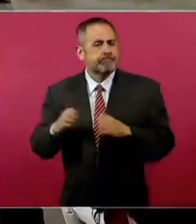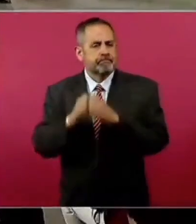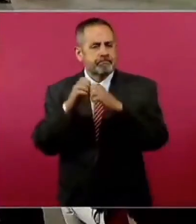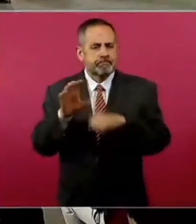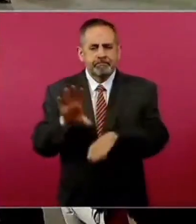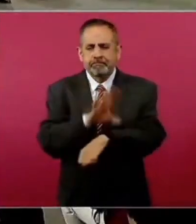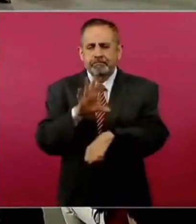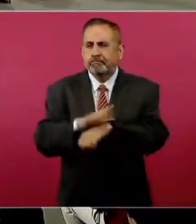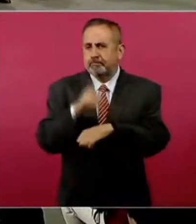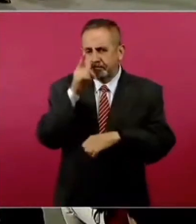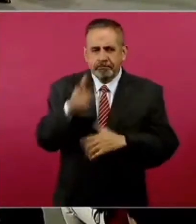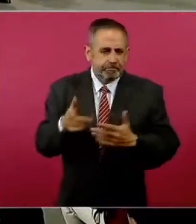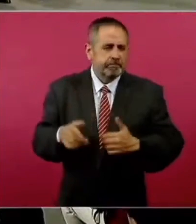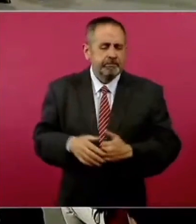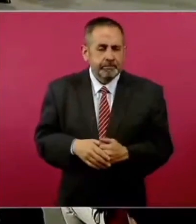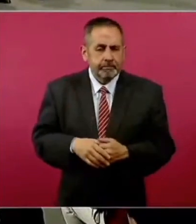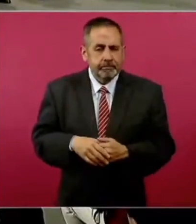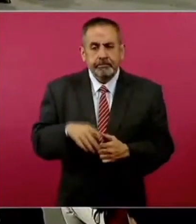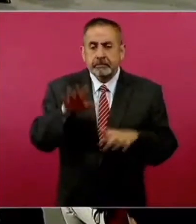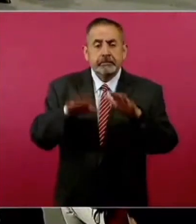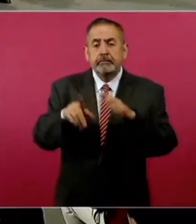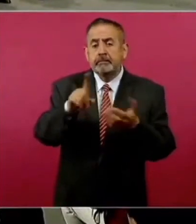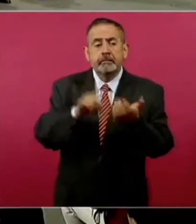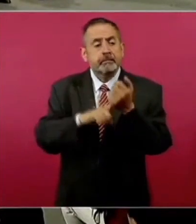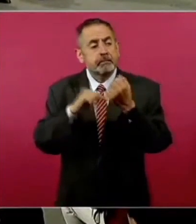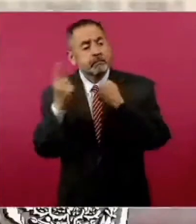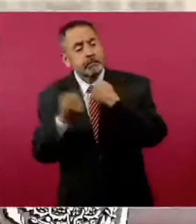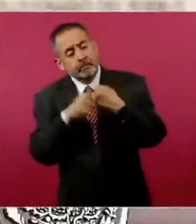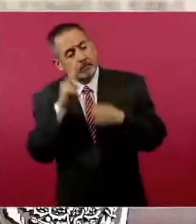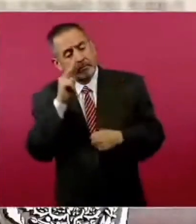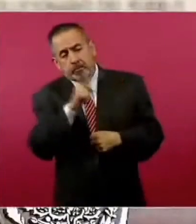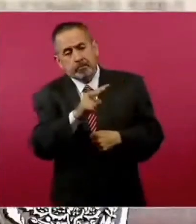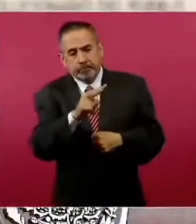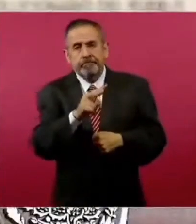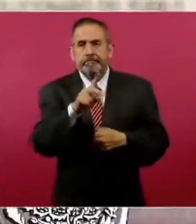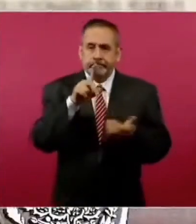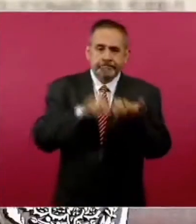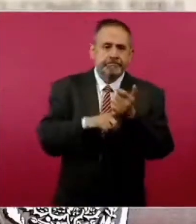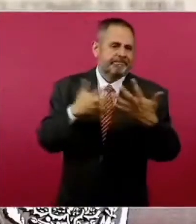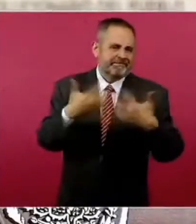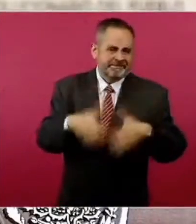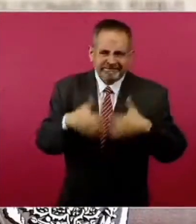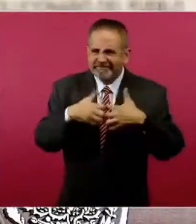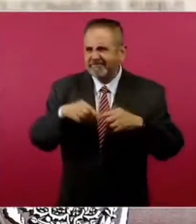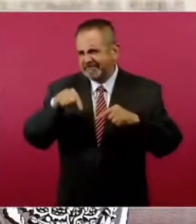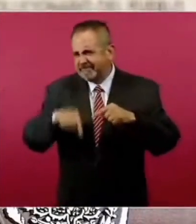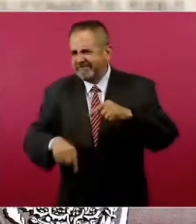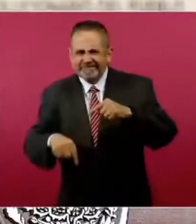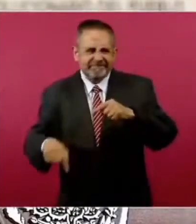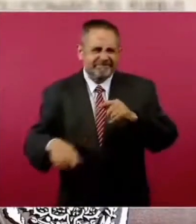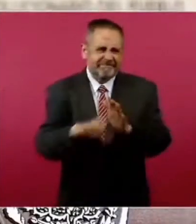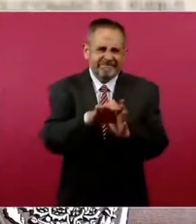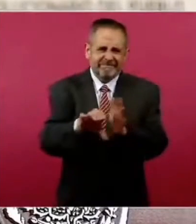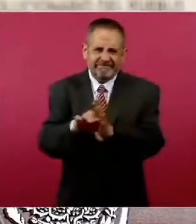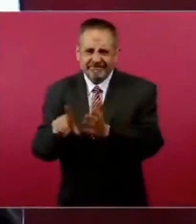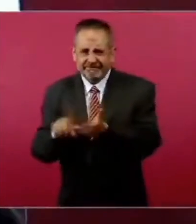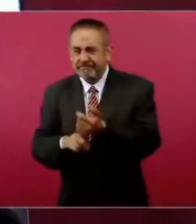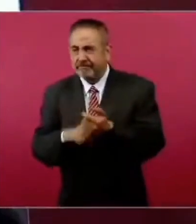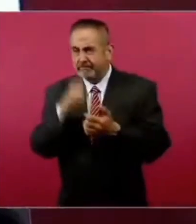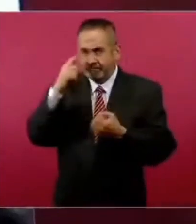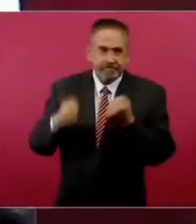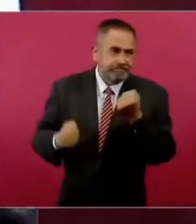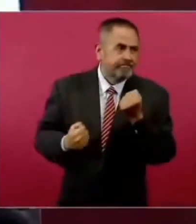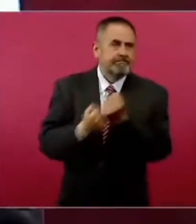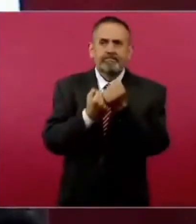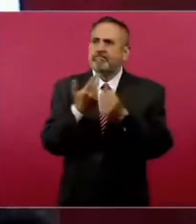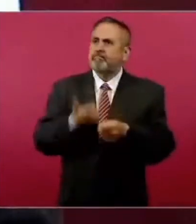esto es insisto lo que pocas pocas veces se ve en cuartos de máquinas y en los equipos que están detrás de un hospital pero